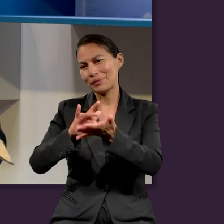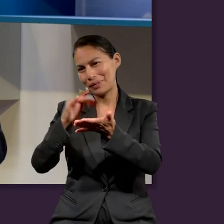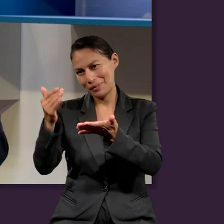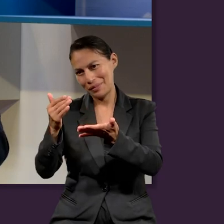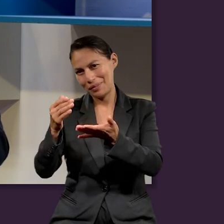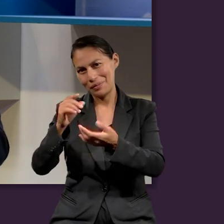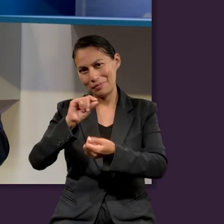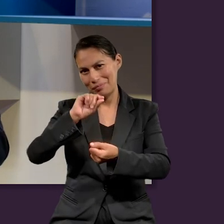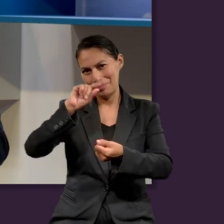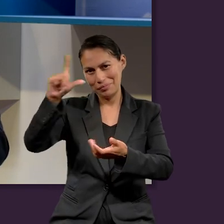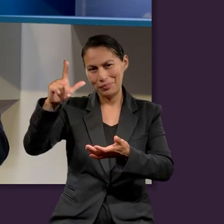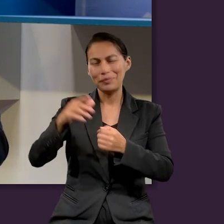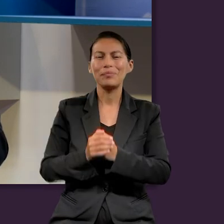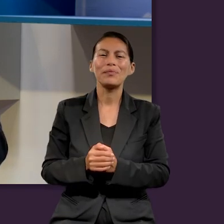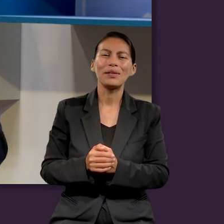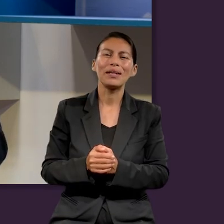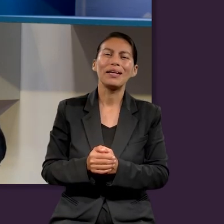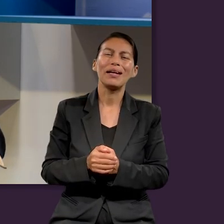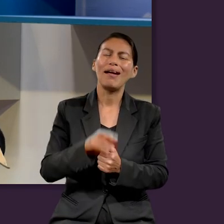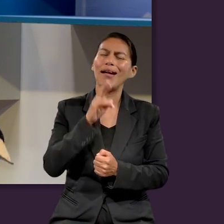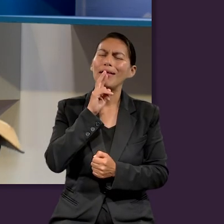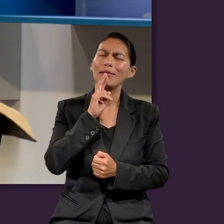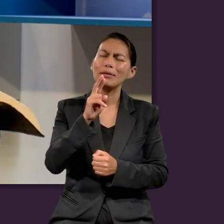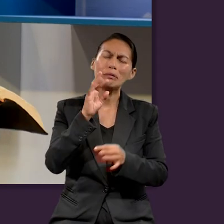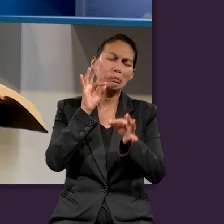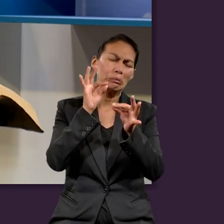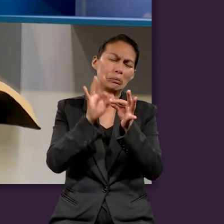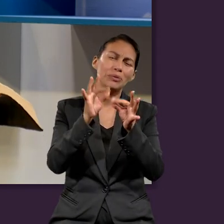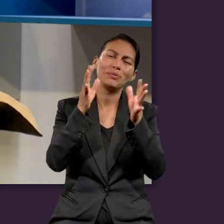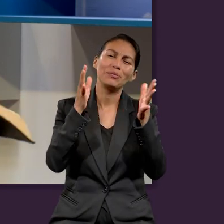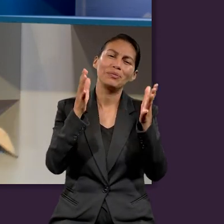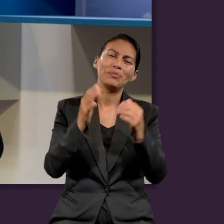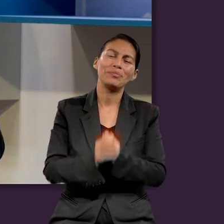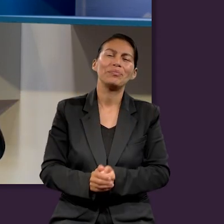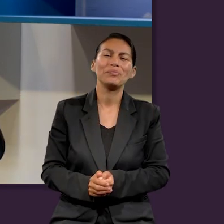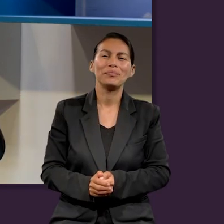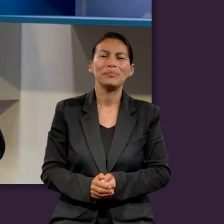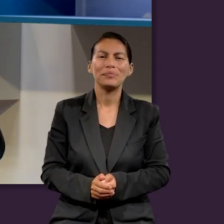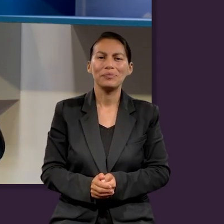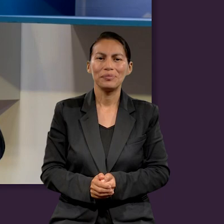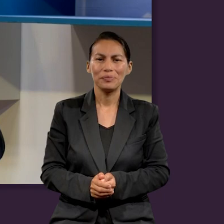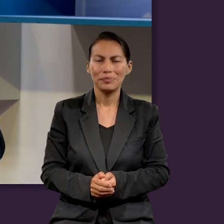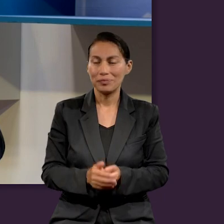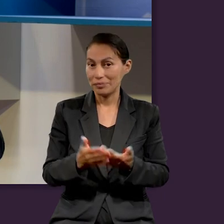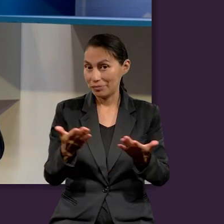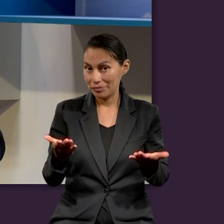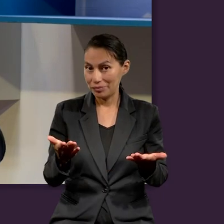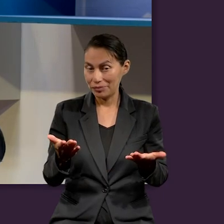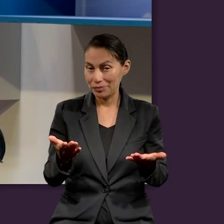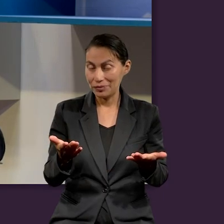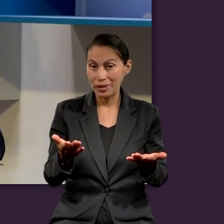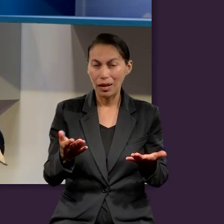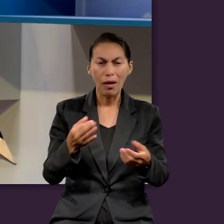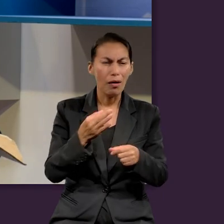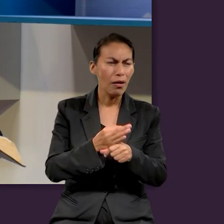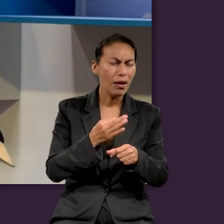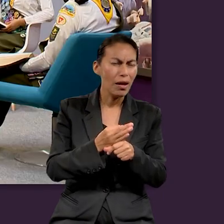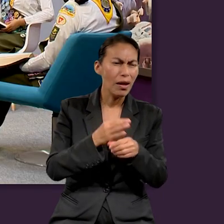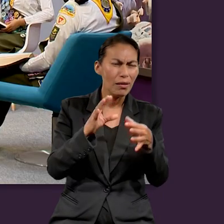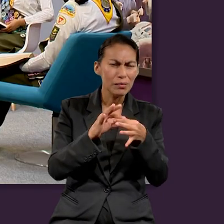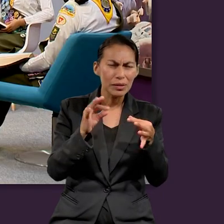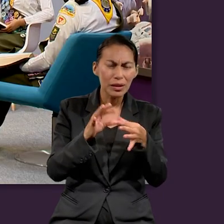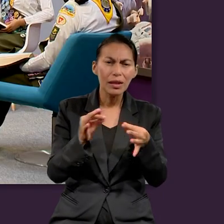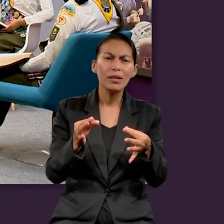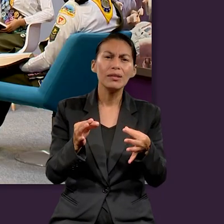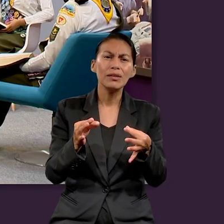Muchas gracias le damos al experto por contestarle tan oportunamente a esa pregunta Y saben hablando